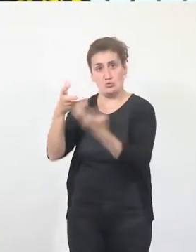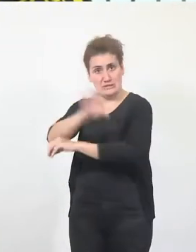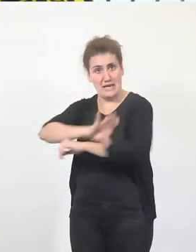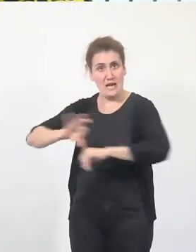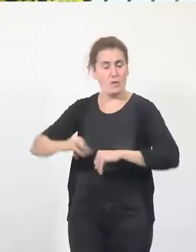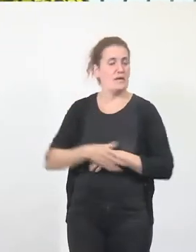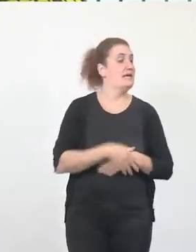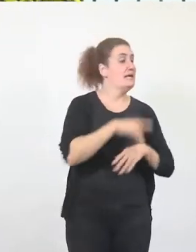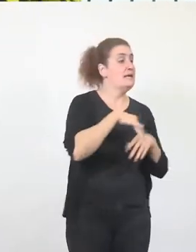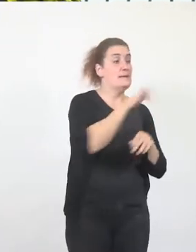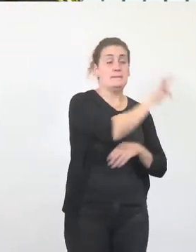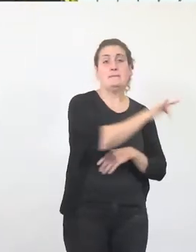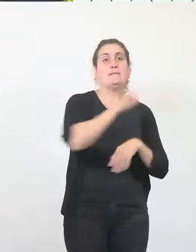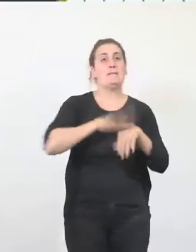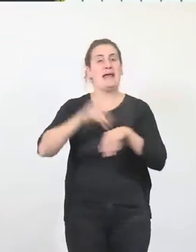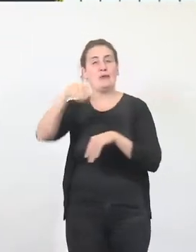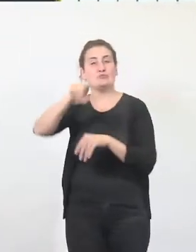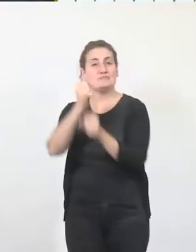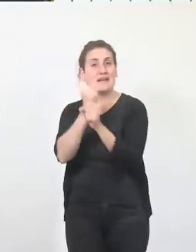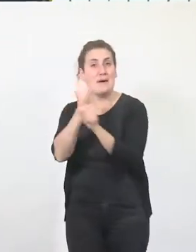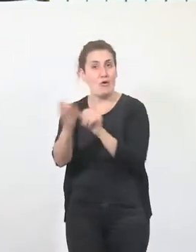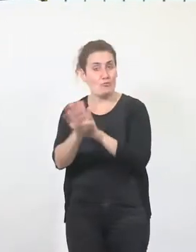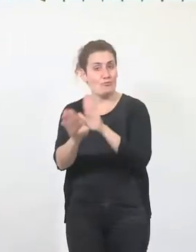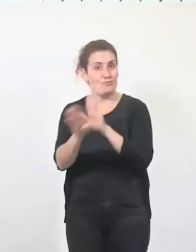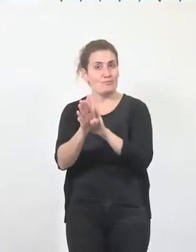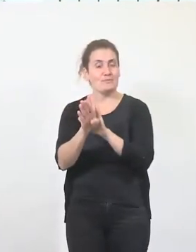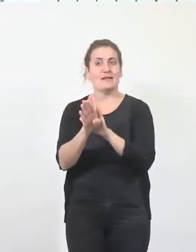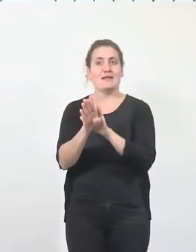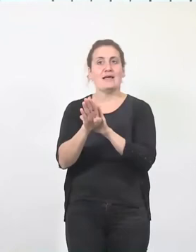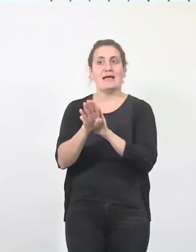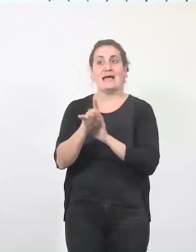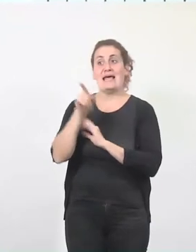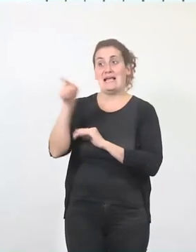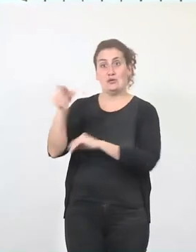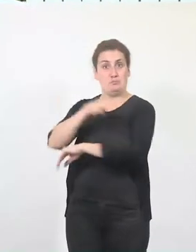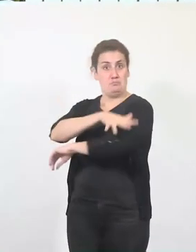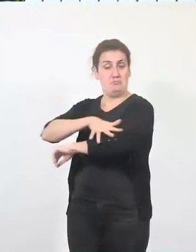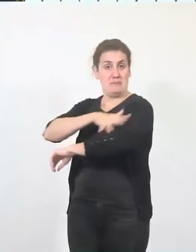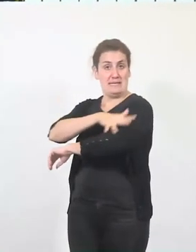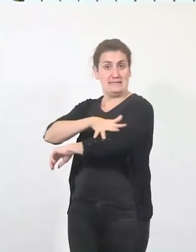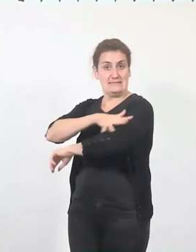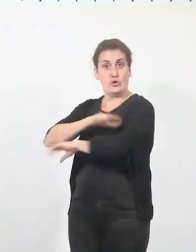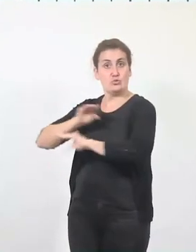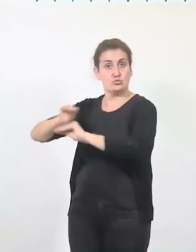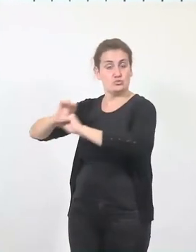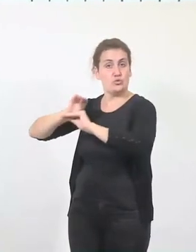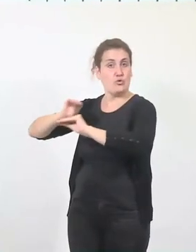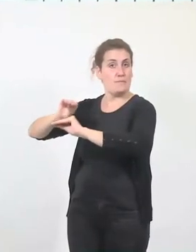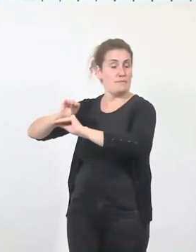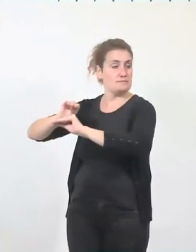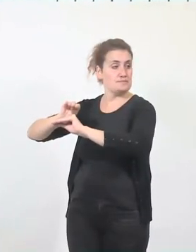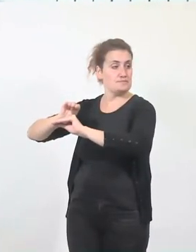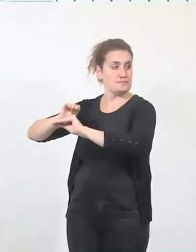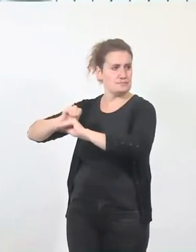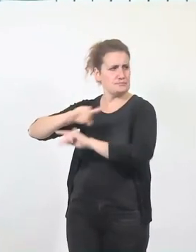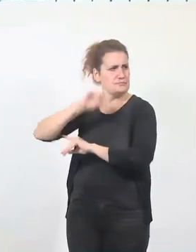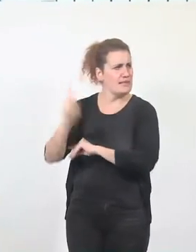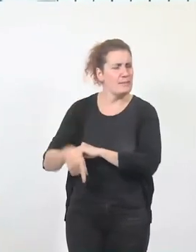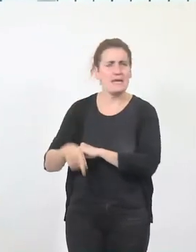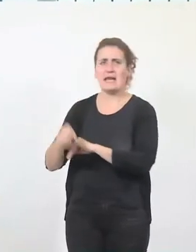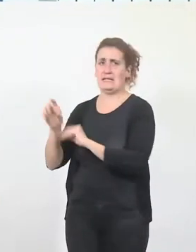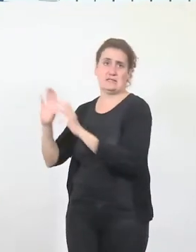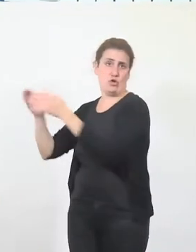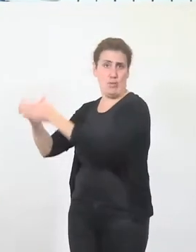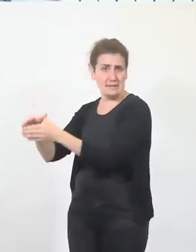que continuéis haciendo esa labor, en este caso desde tu ministerio y desde la Unión Nacional de